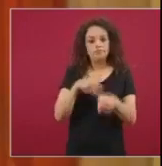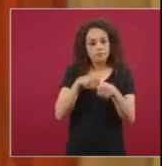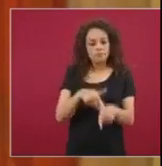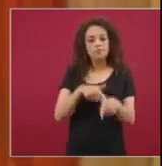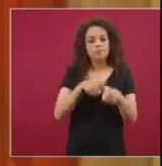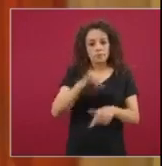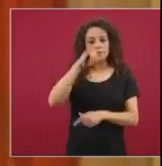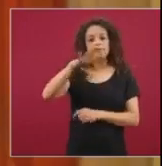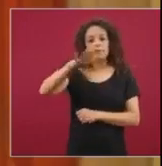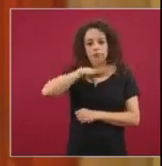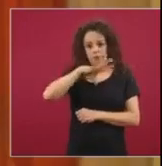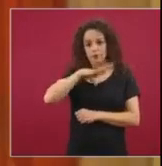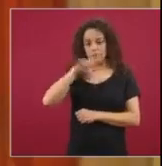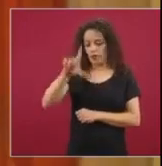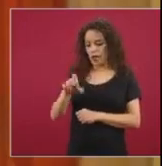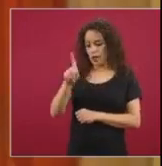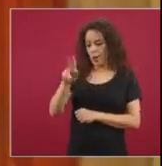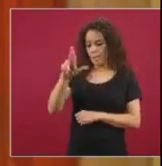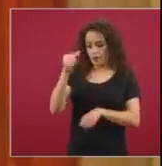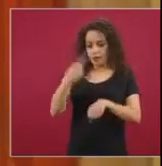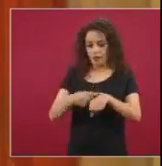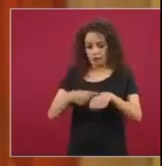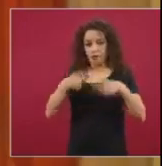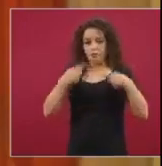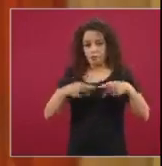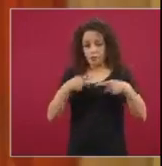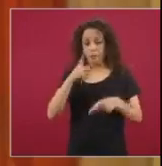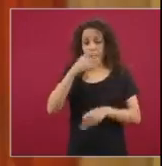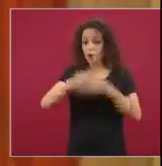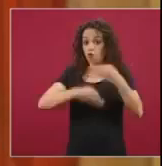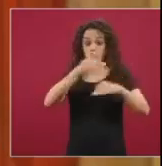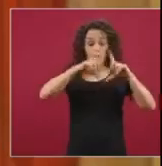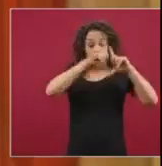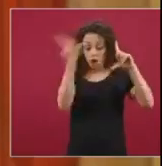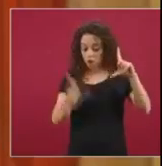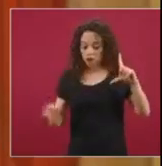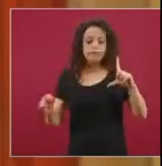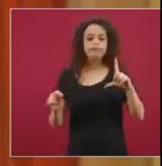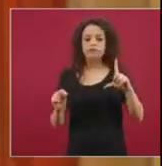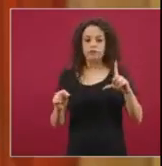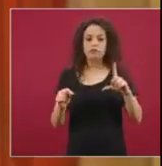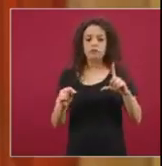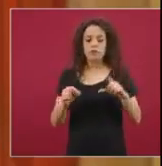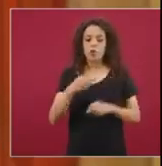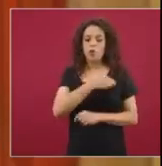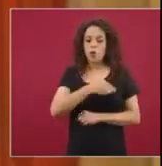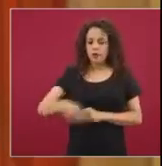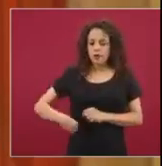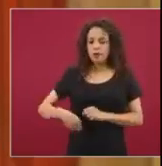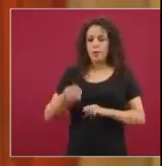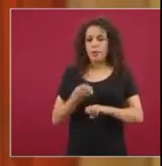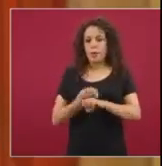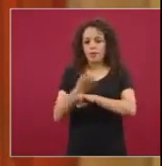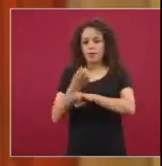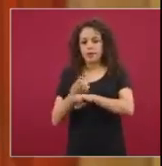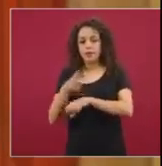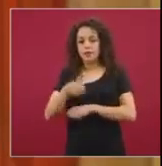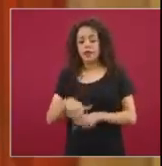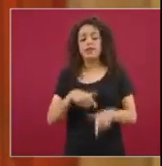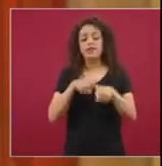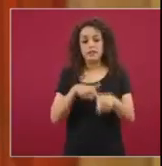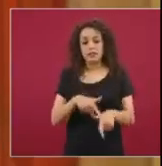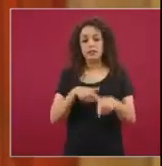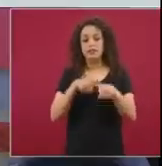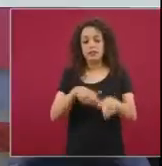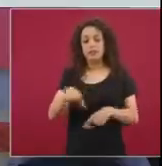territorio nacional. Son estados y municipios particulares en donde sigue existiendo